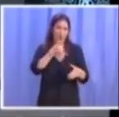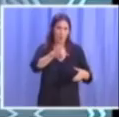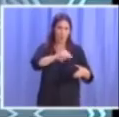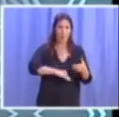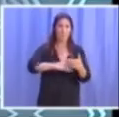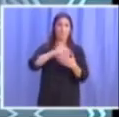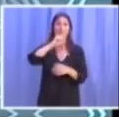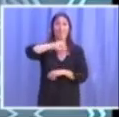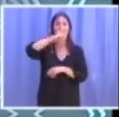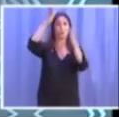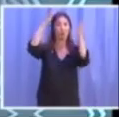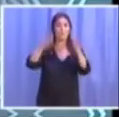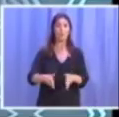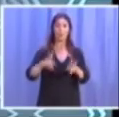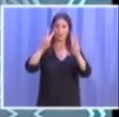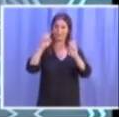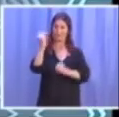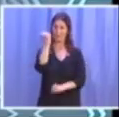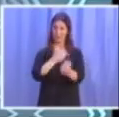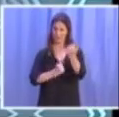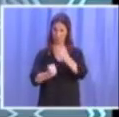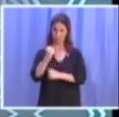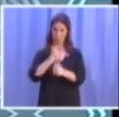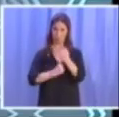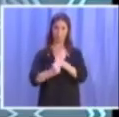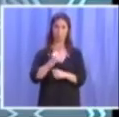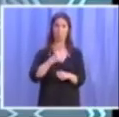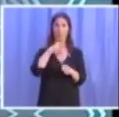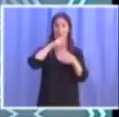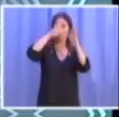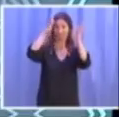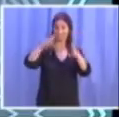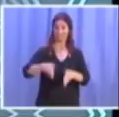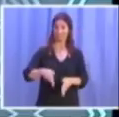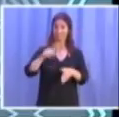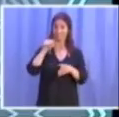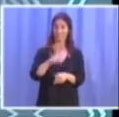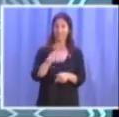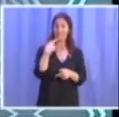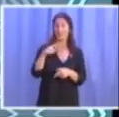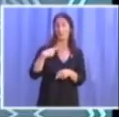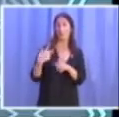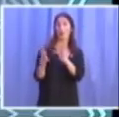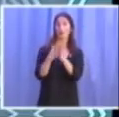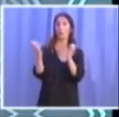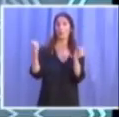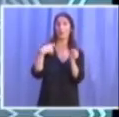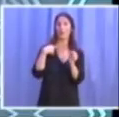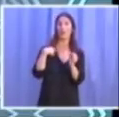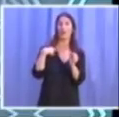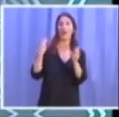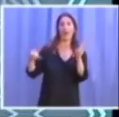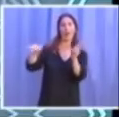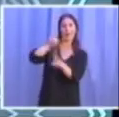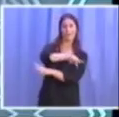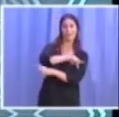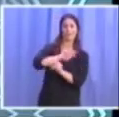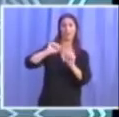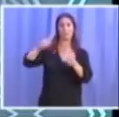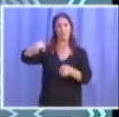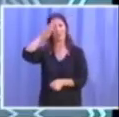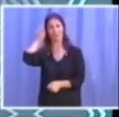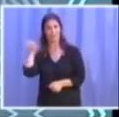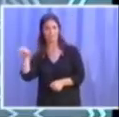vaso. Segundo bloque, economía. Pasamos a este bloque que, según lo acordado, será en orden inverso. Comenzará el señor